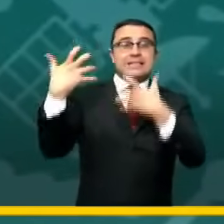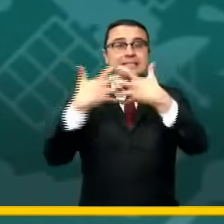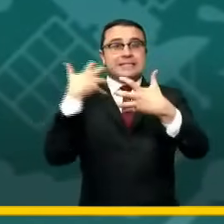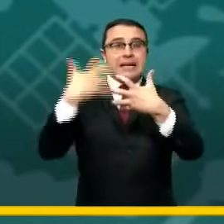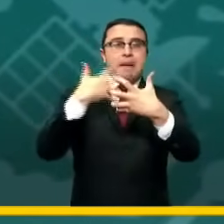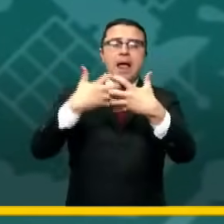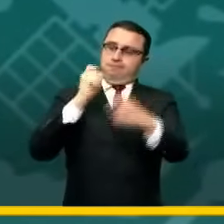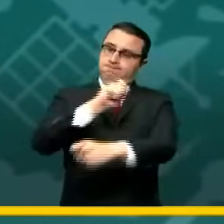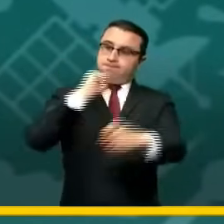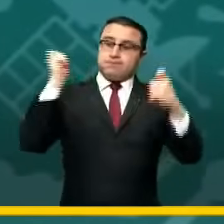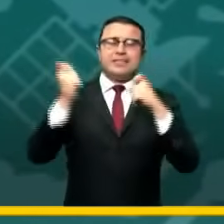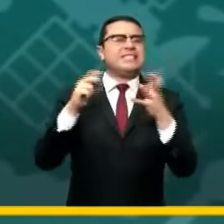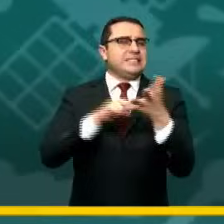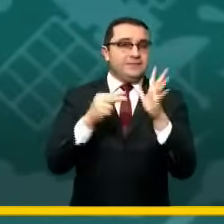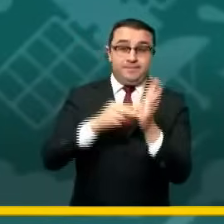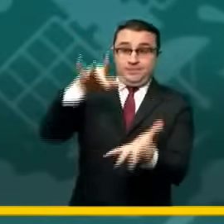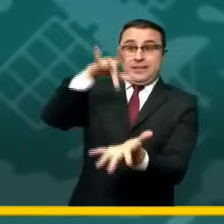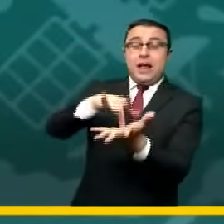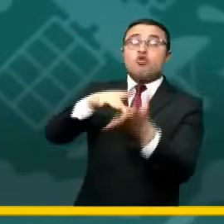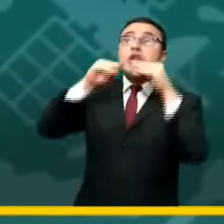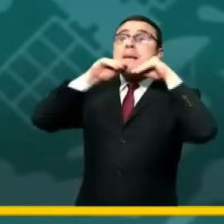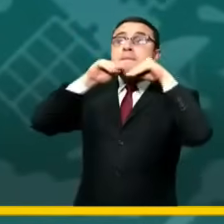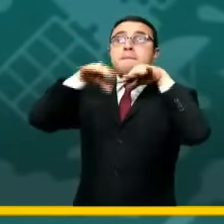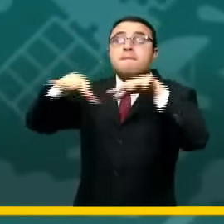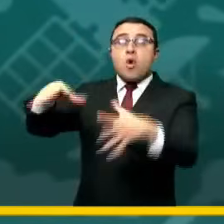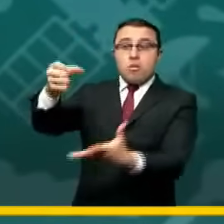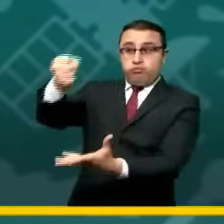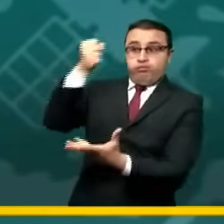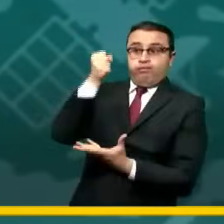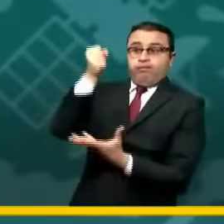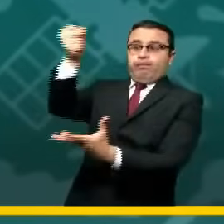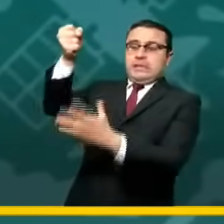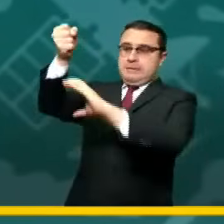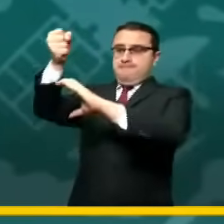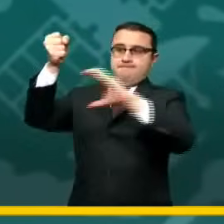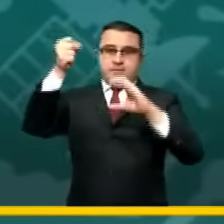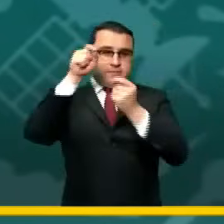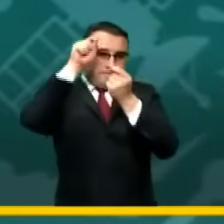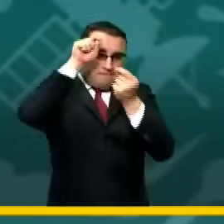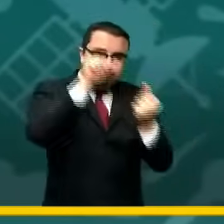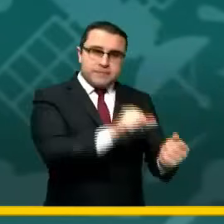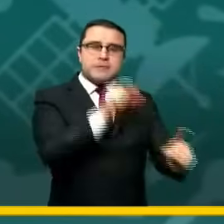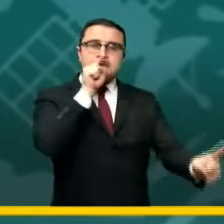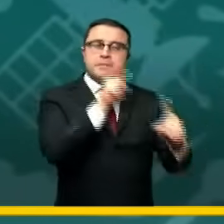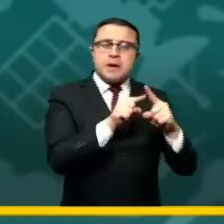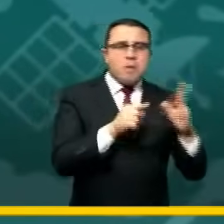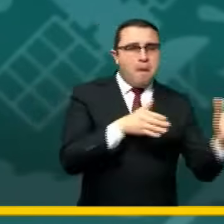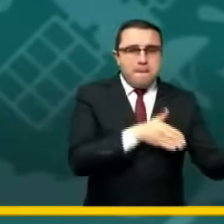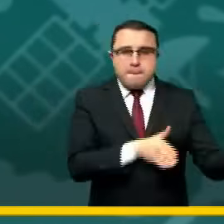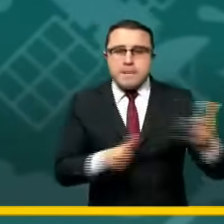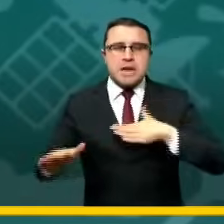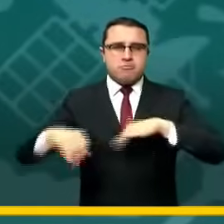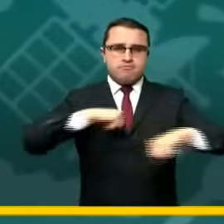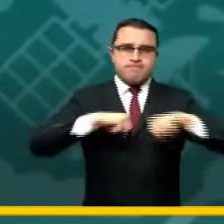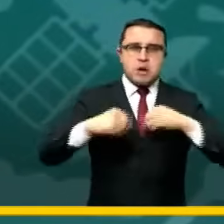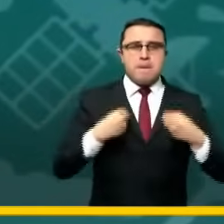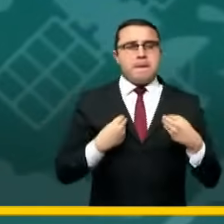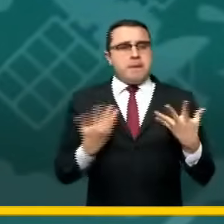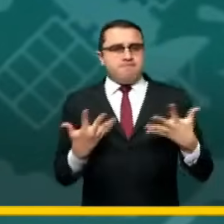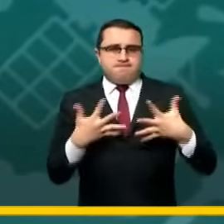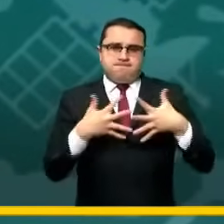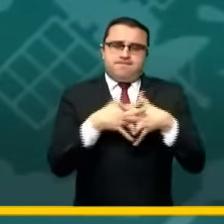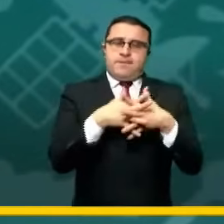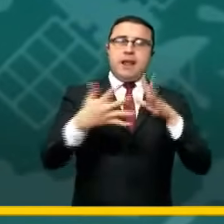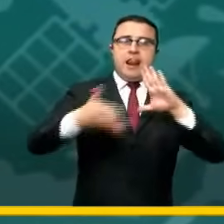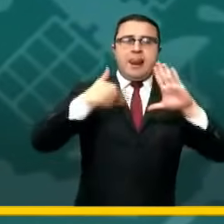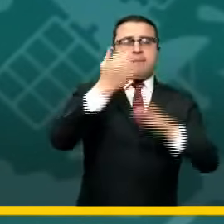deuda pública por emisión de derechos especiales de giro que financien los planes de mitigación y adaptación a